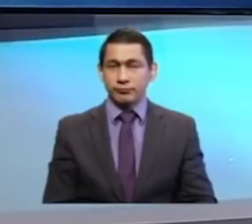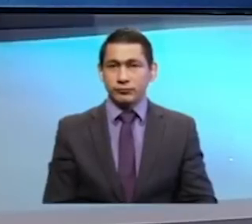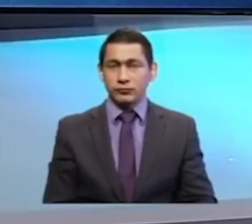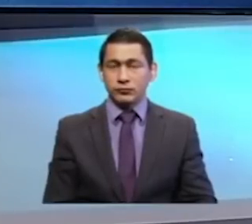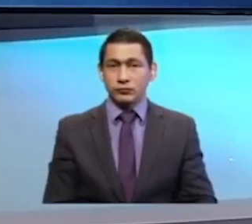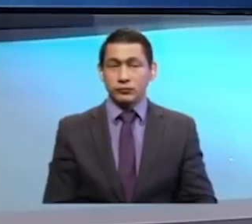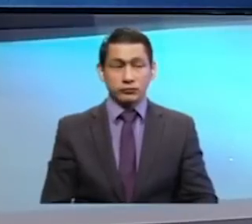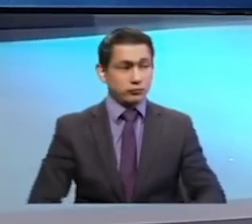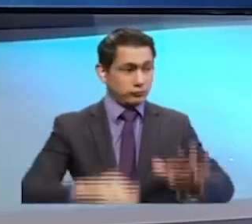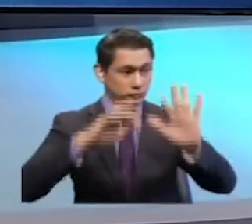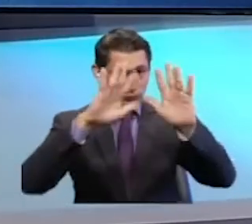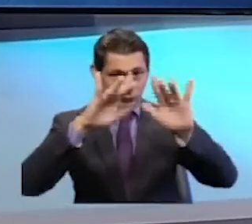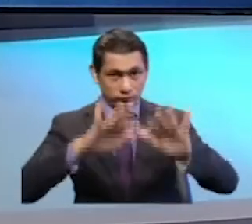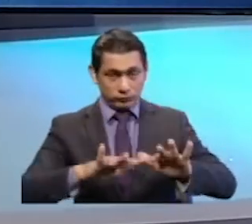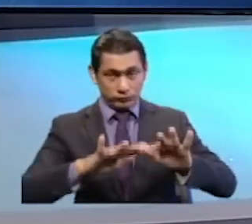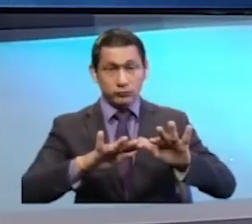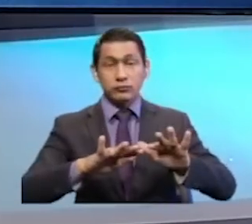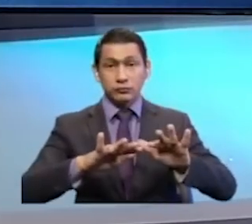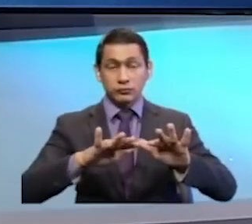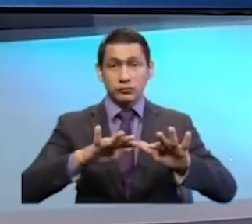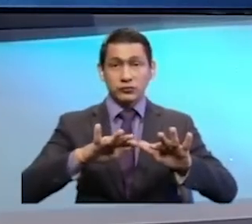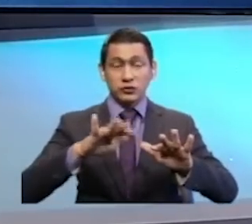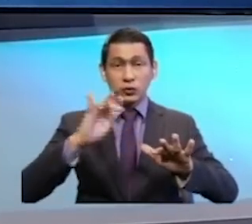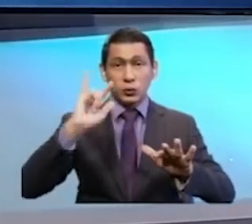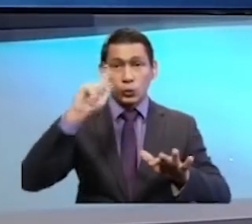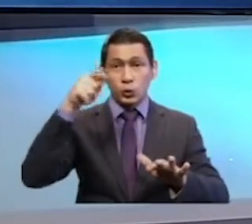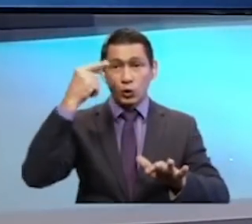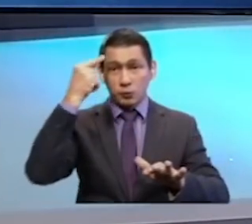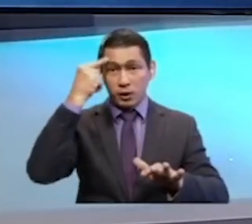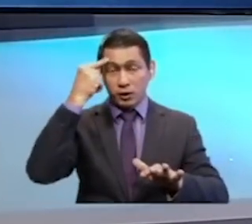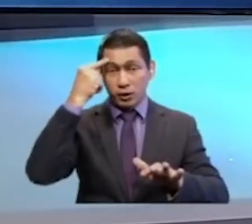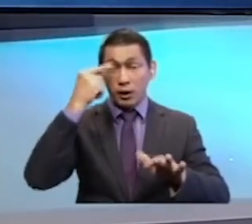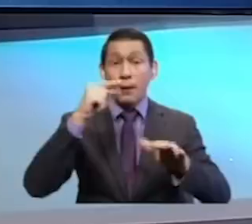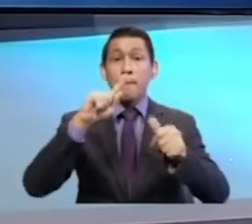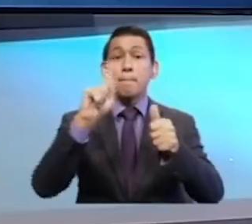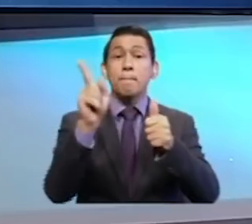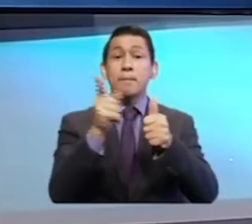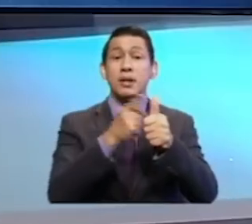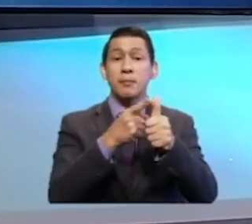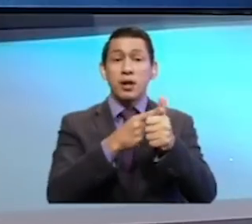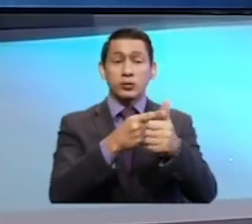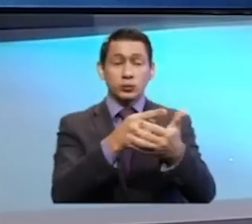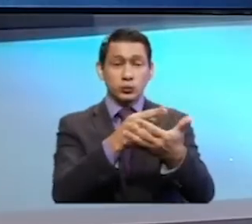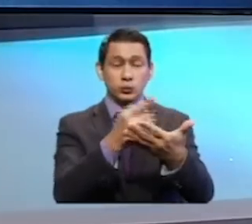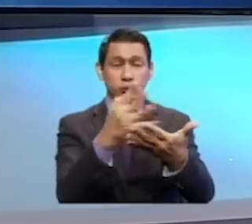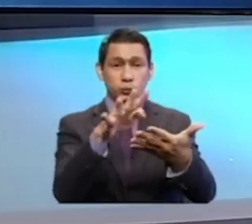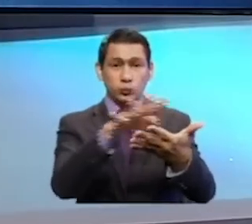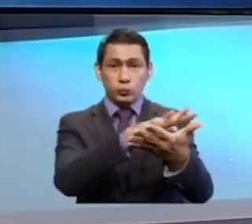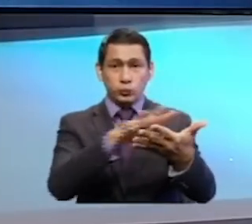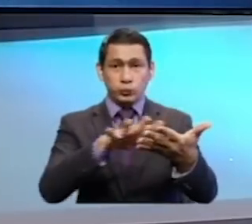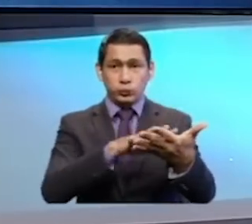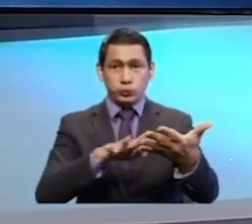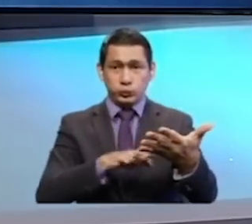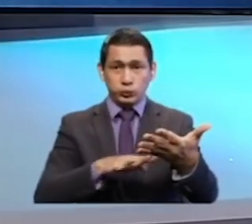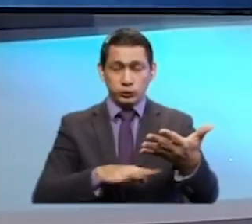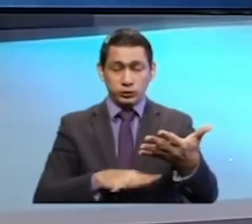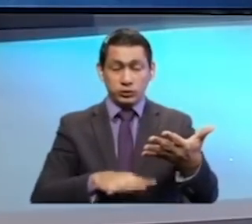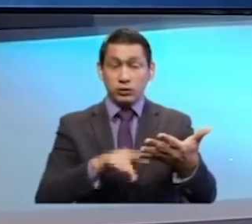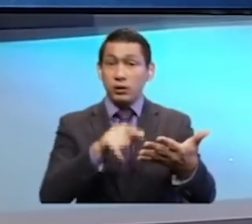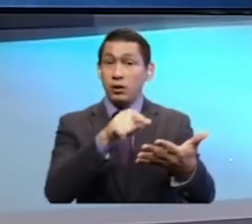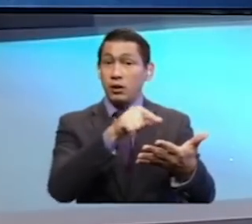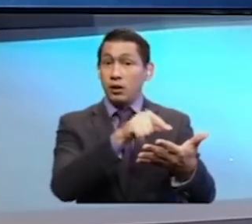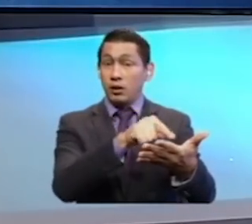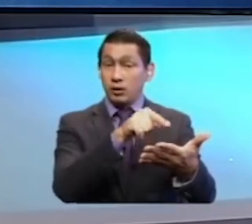Y la Secretaría de Gestión de Riesgos lanzó el primer mapatón para la identificación de riesgos en un evento que busca